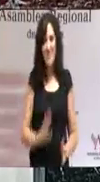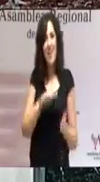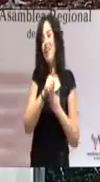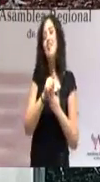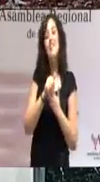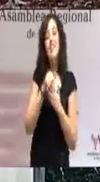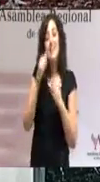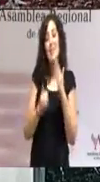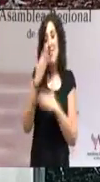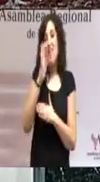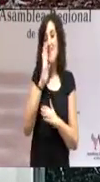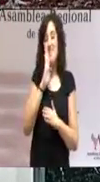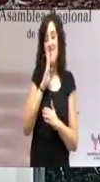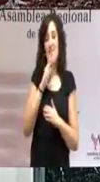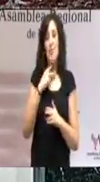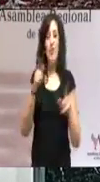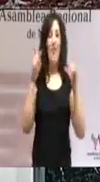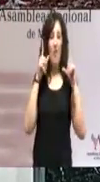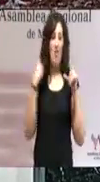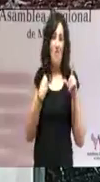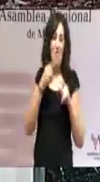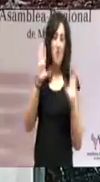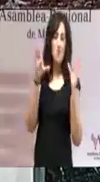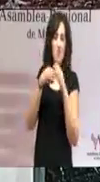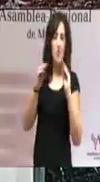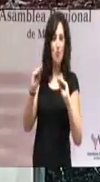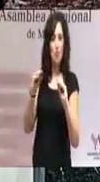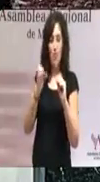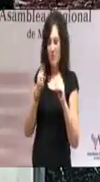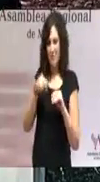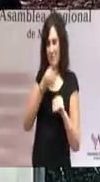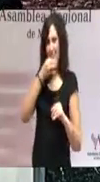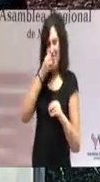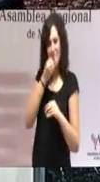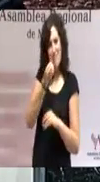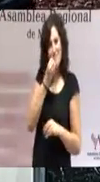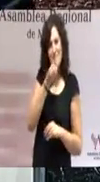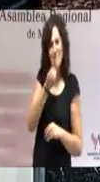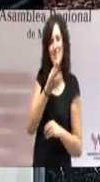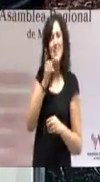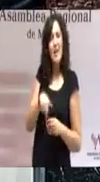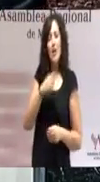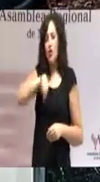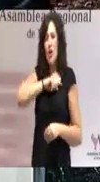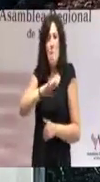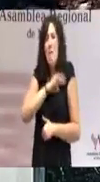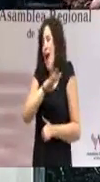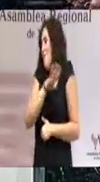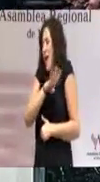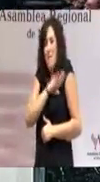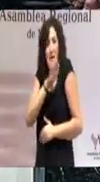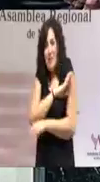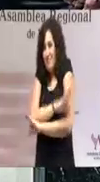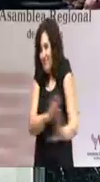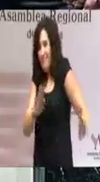mañana el portavoz de su grupo y esta tarde usted ha declarado, nosotros que somos malos, malos, malos, malísimos, pero bueno,